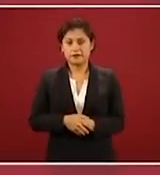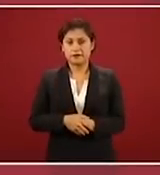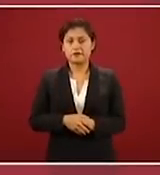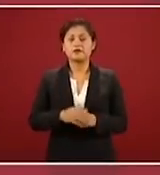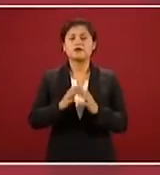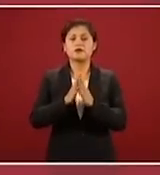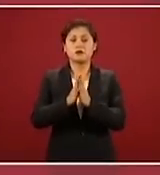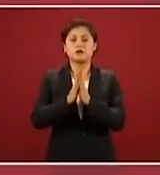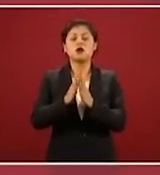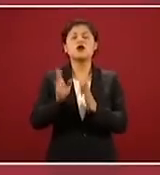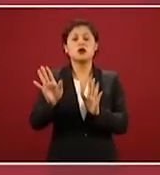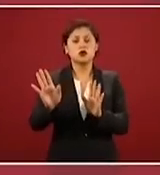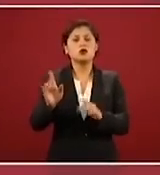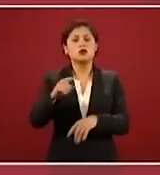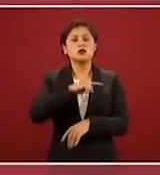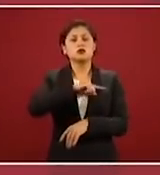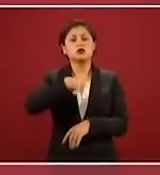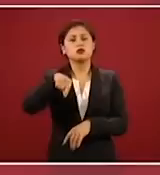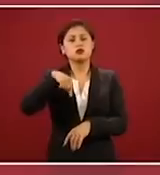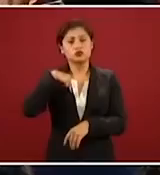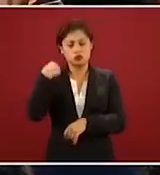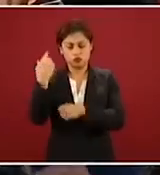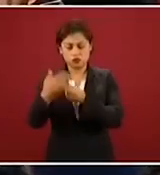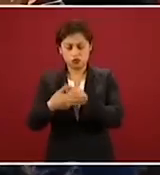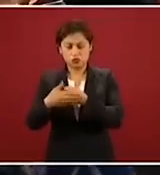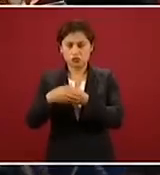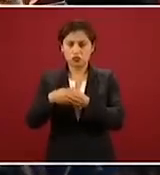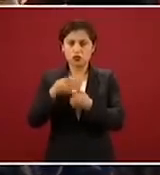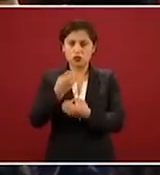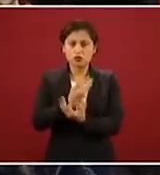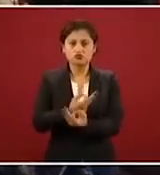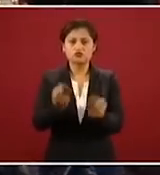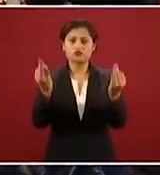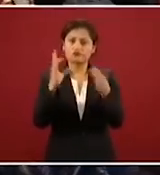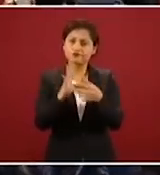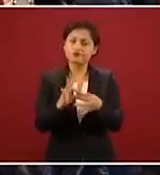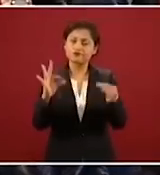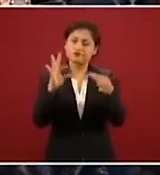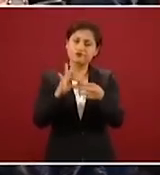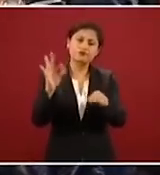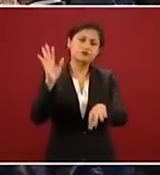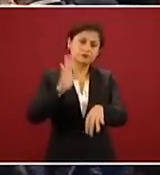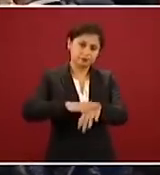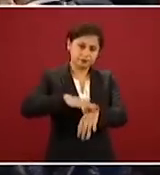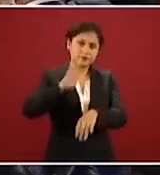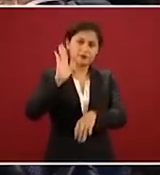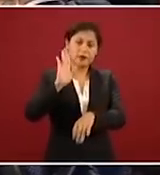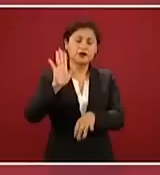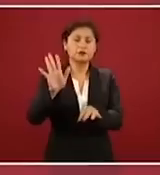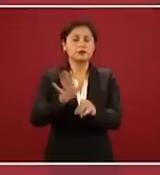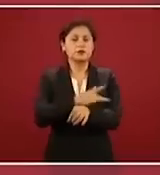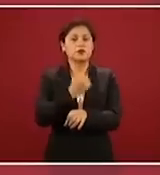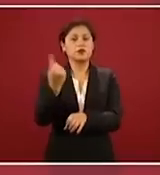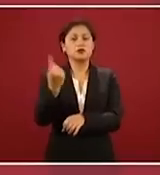difundir más toda la información, porque en efecto